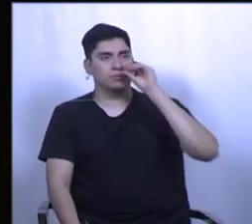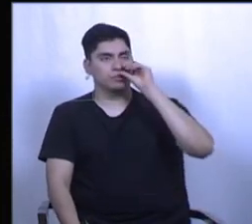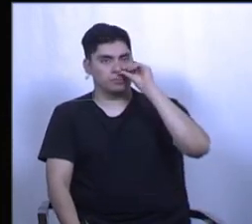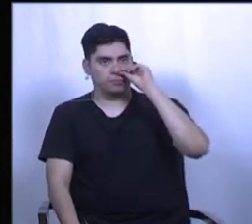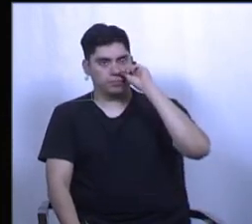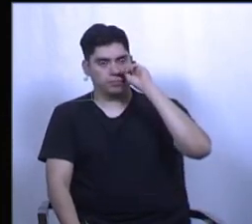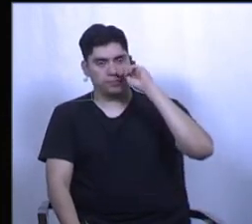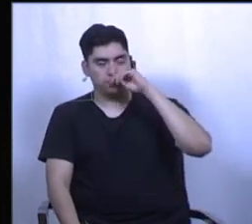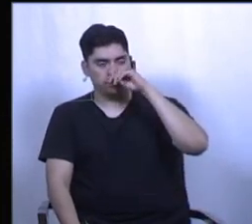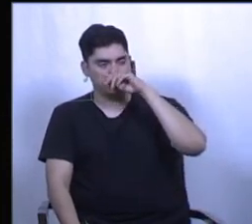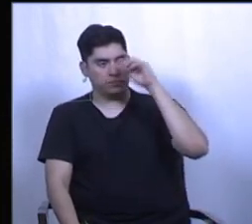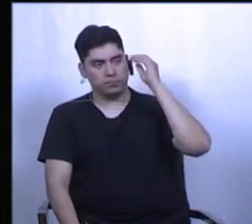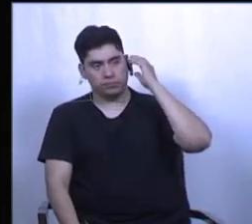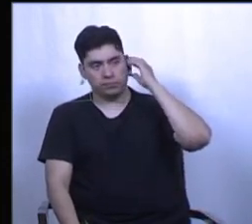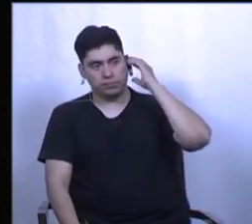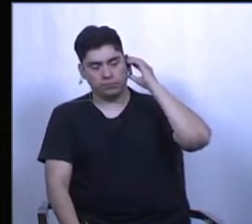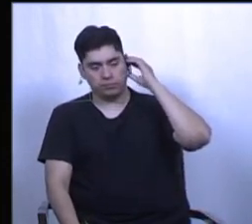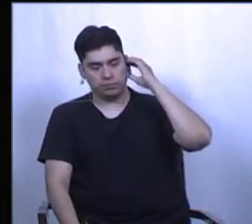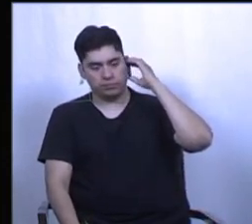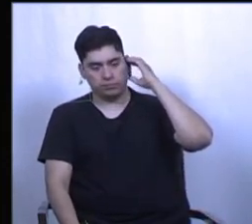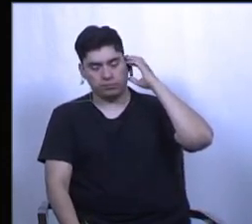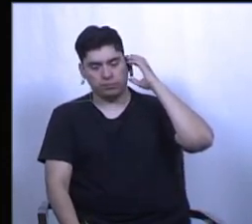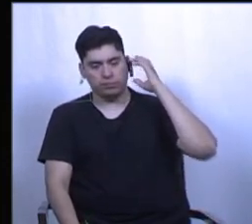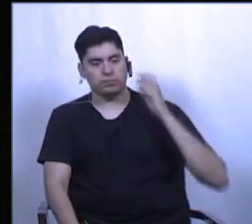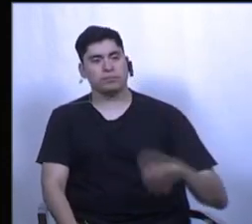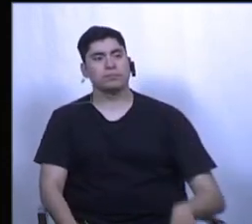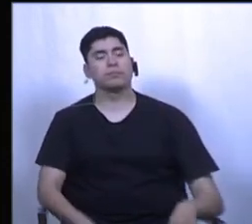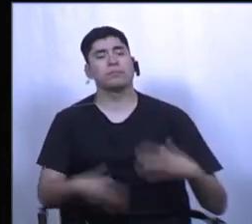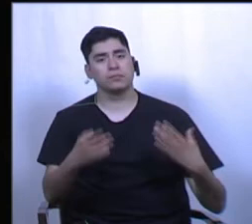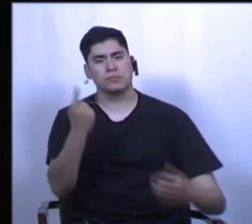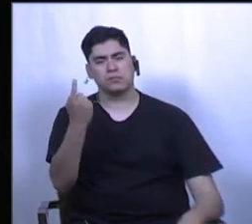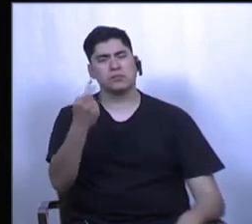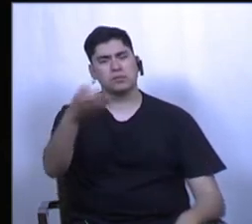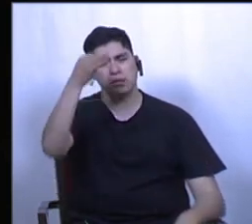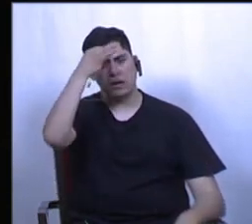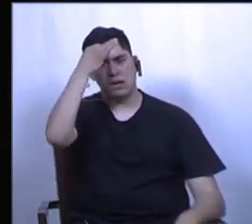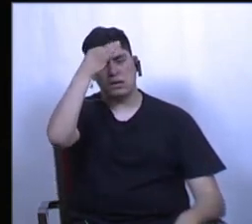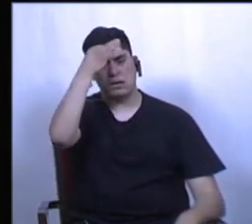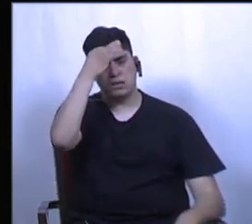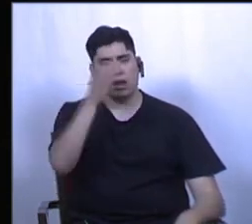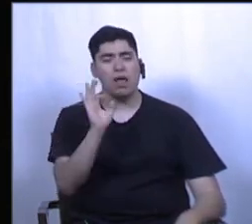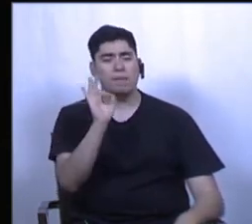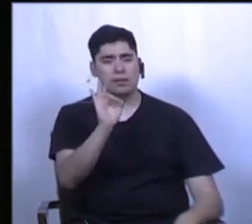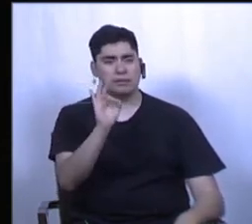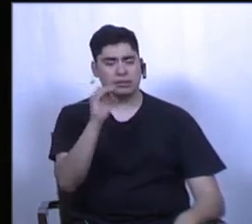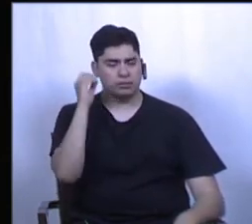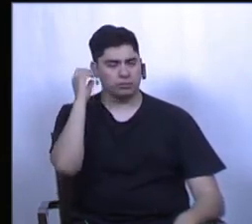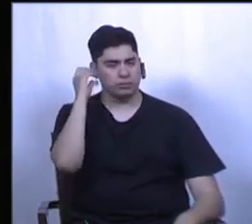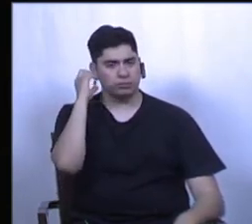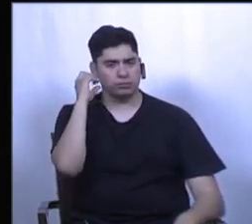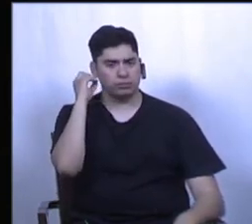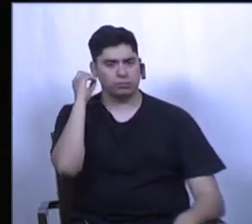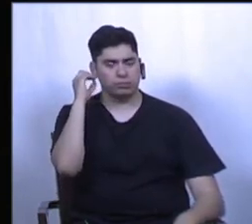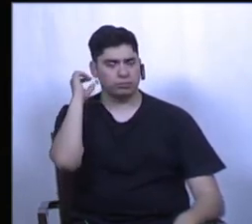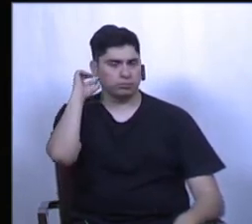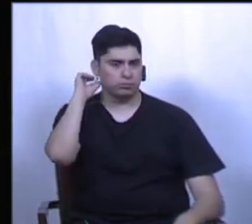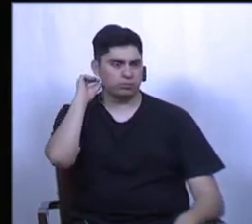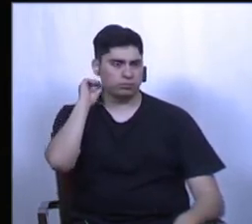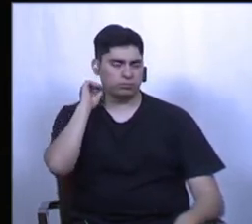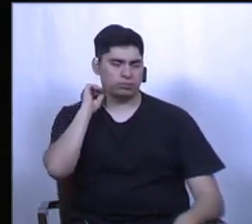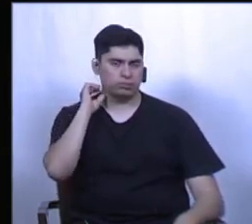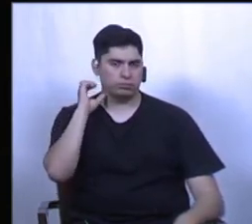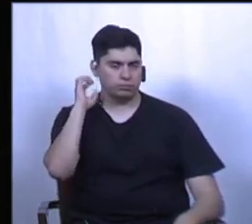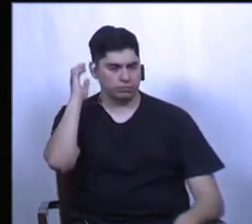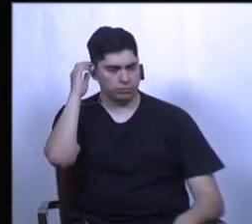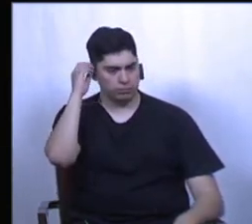No hemos hecho muchas manipulaciones a una enfermedad en especial. Es un poco como tratar